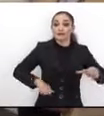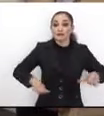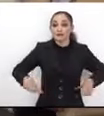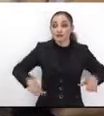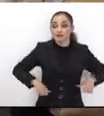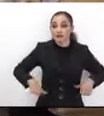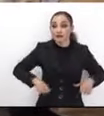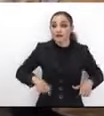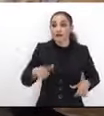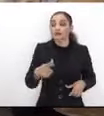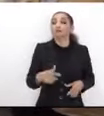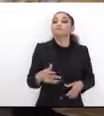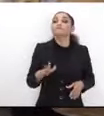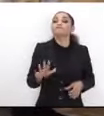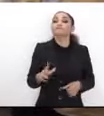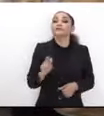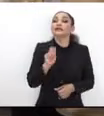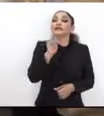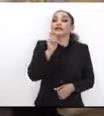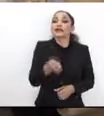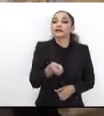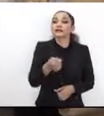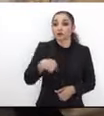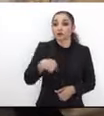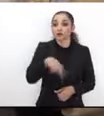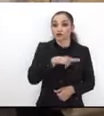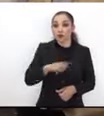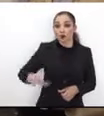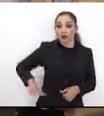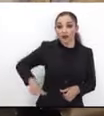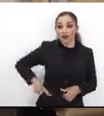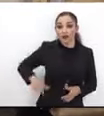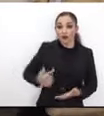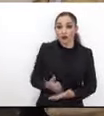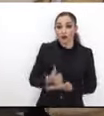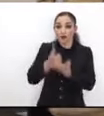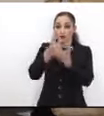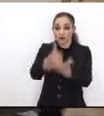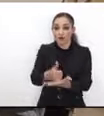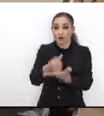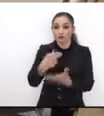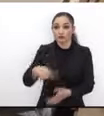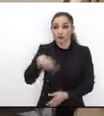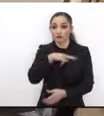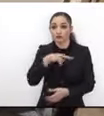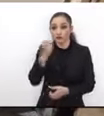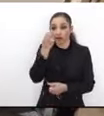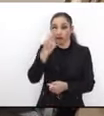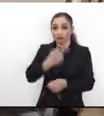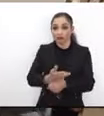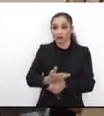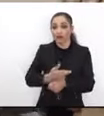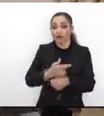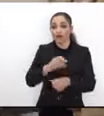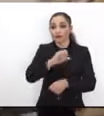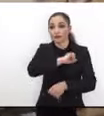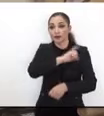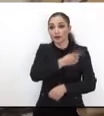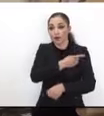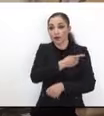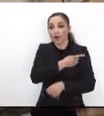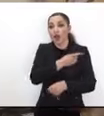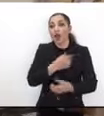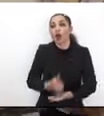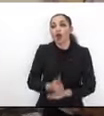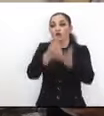haciendo por parte de nuestro gobernador y por indicaciones también de nuestro secretario de salud y con la ayuda del municipio. Son